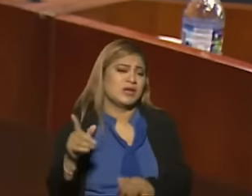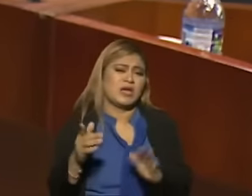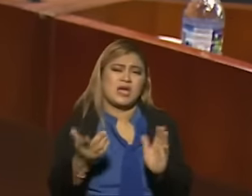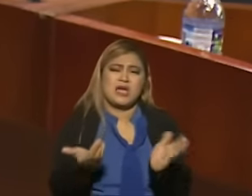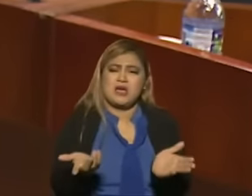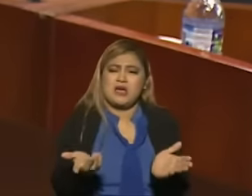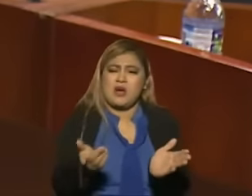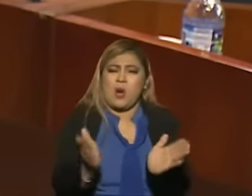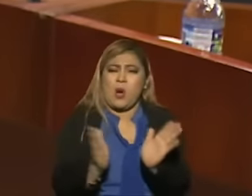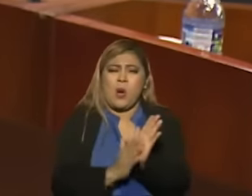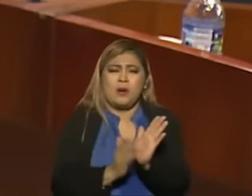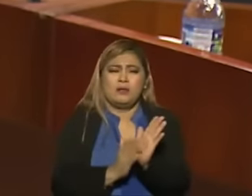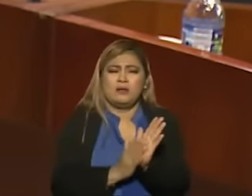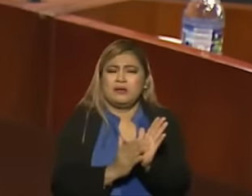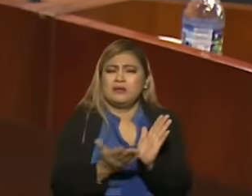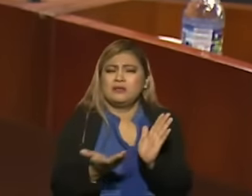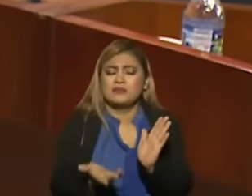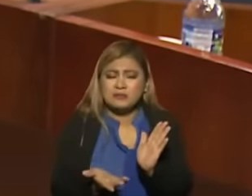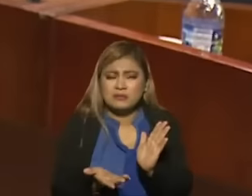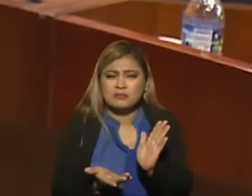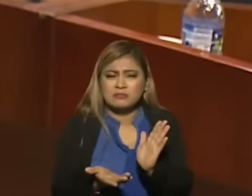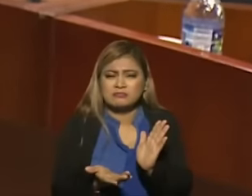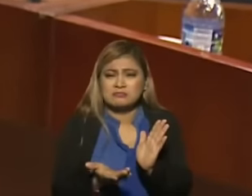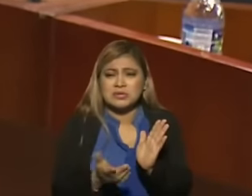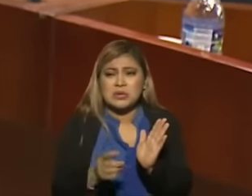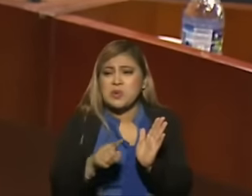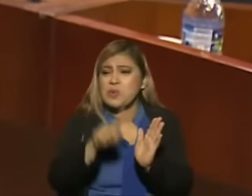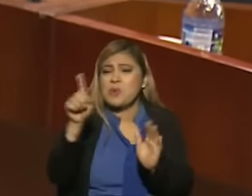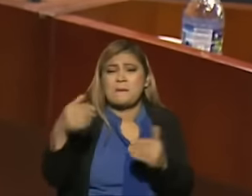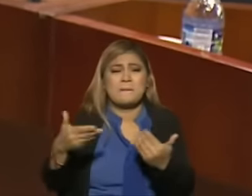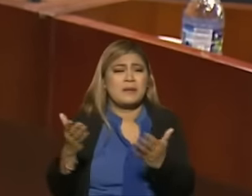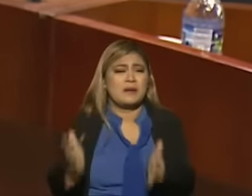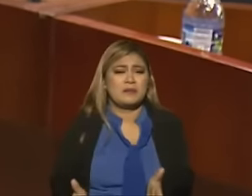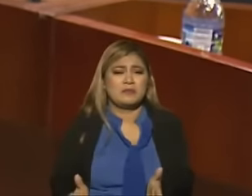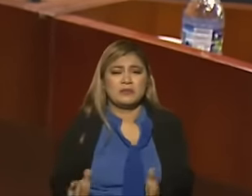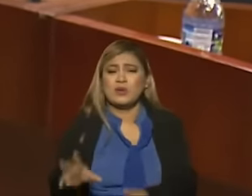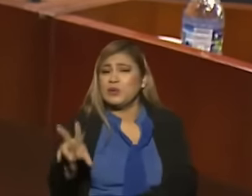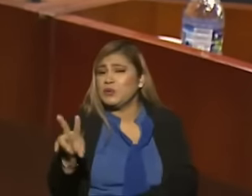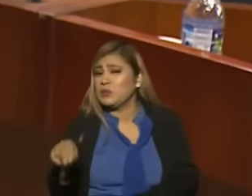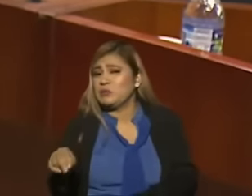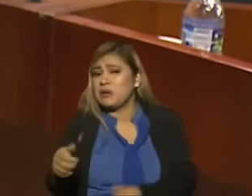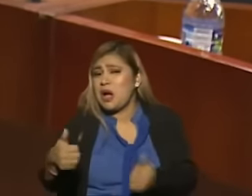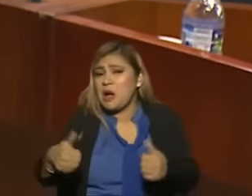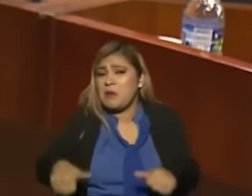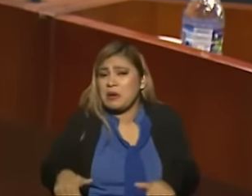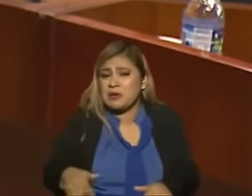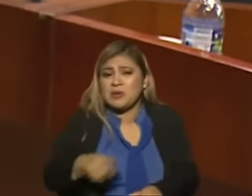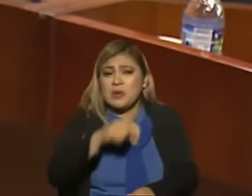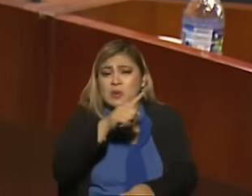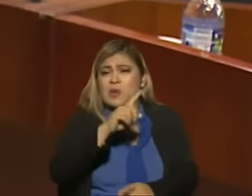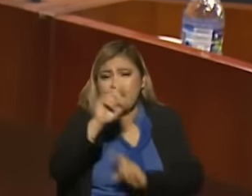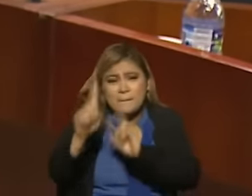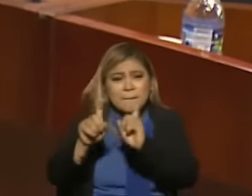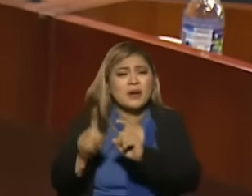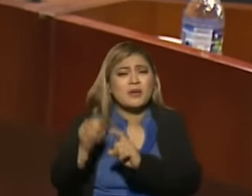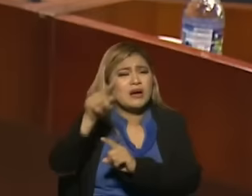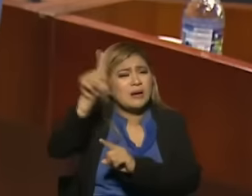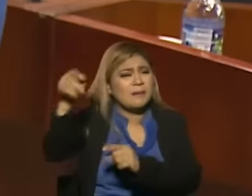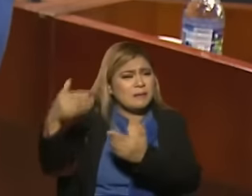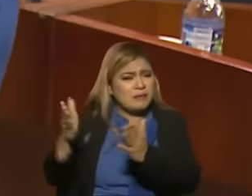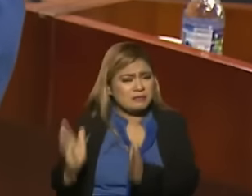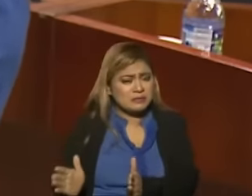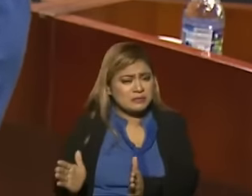no sabemos si la mayoría del país está de acuerdo o no. Algo muy distinto a lo ocurrido con los